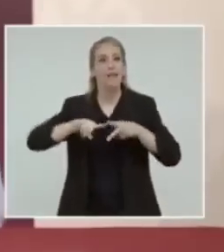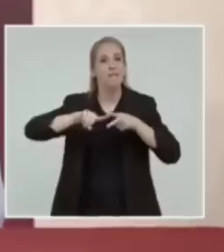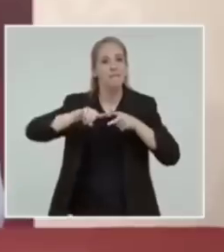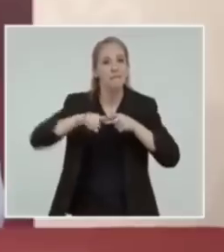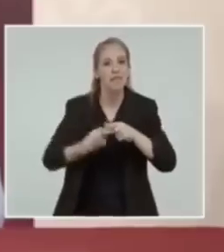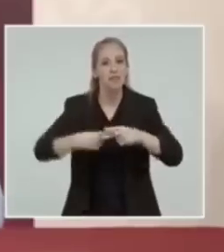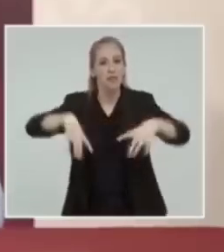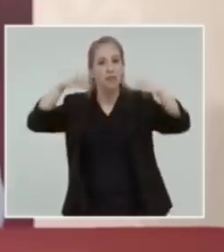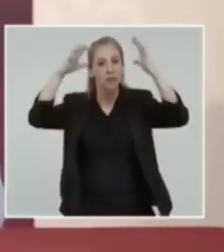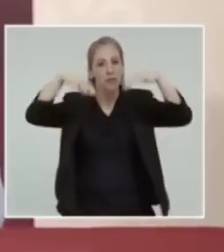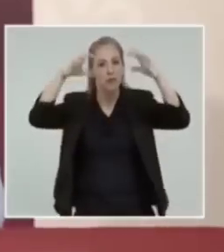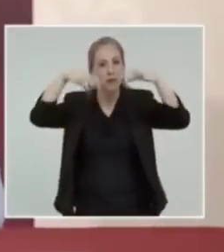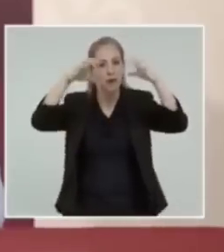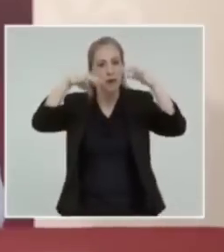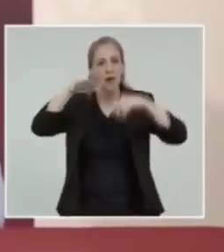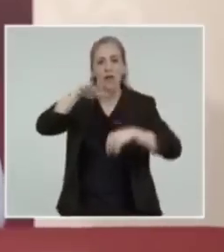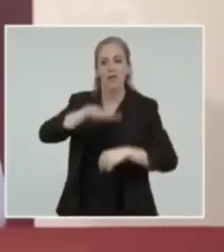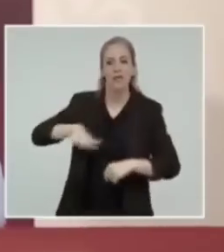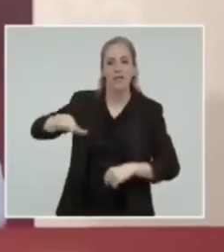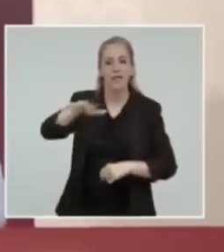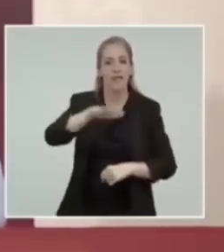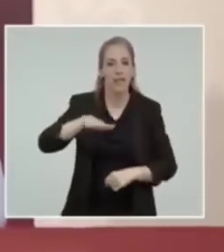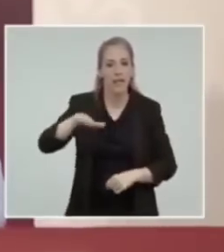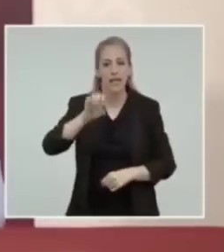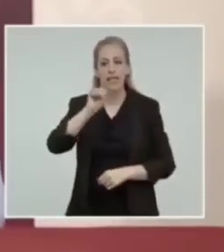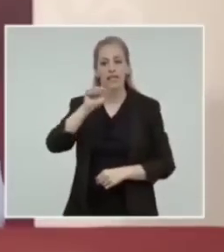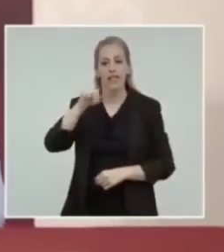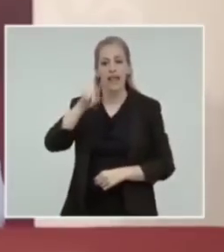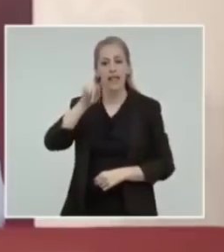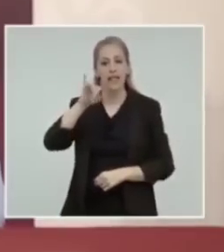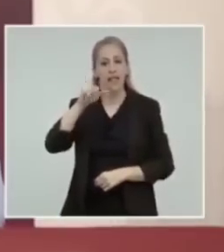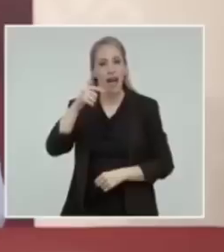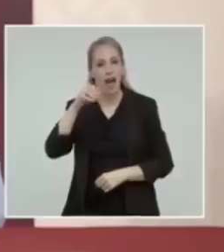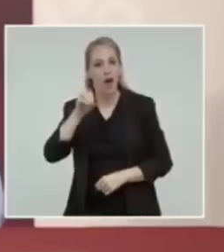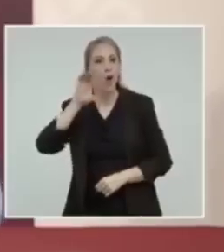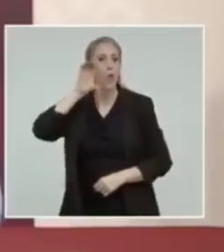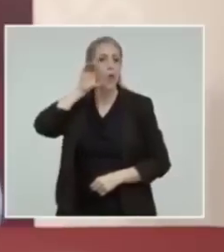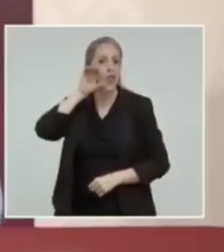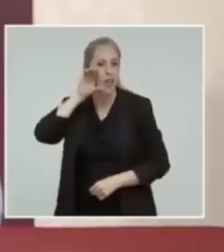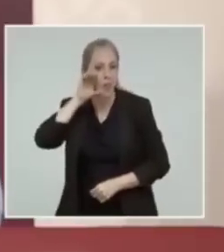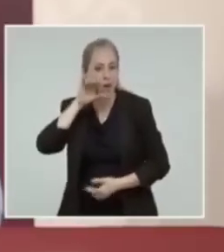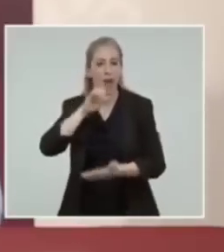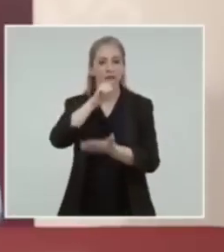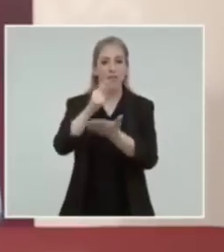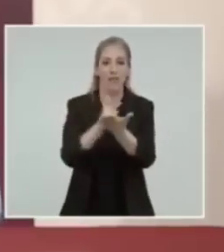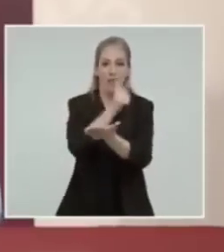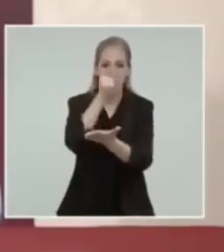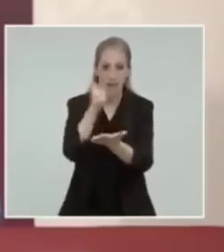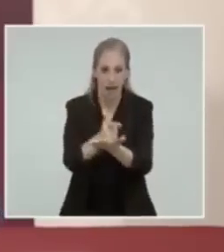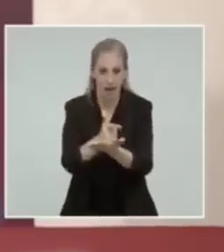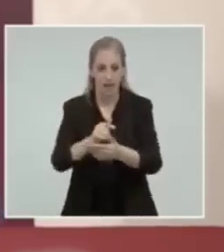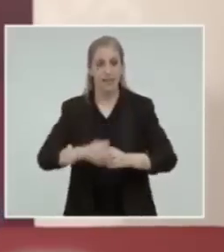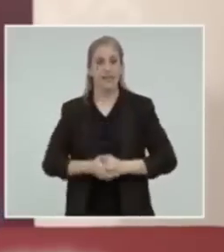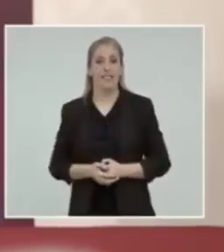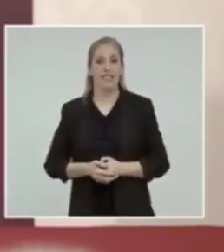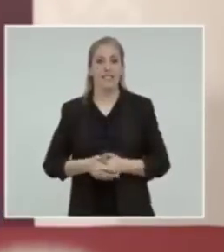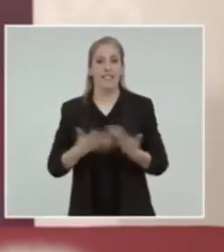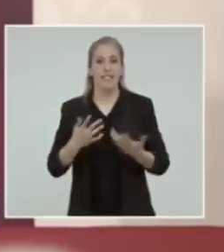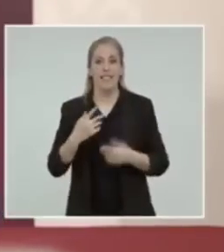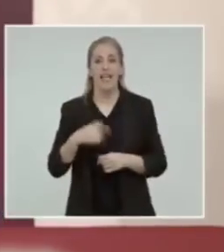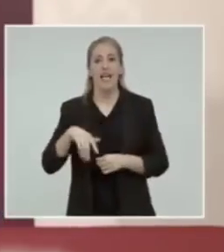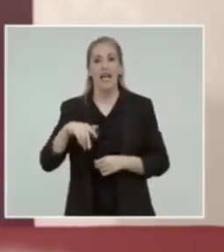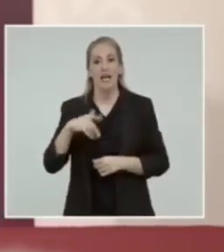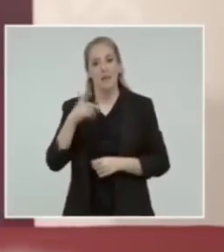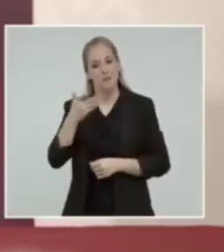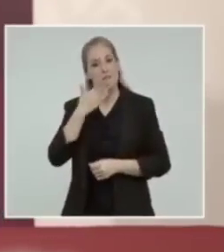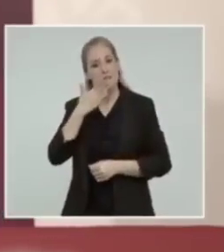santiago montemorelos linares y en la tarde viene una depresión pues venga más seguido porque usted